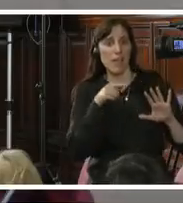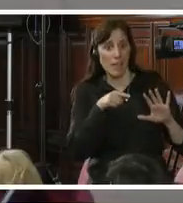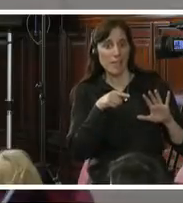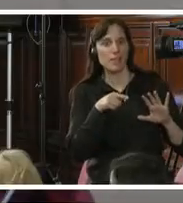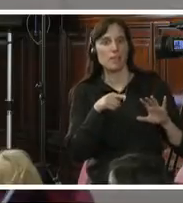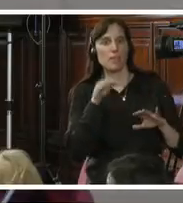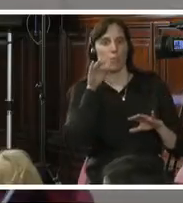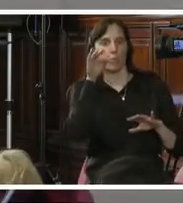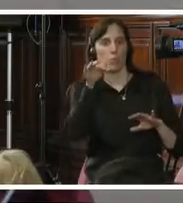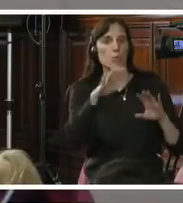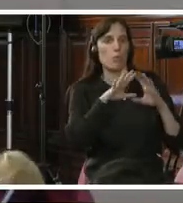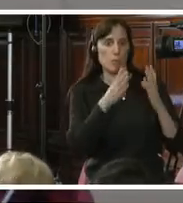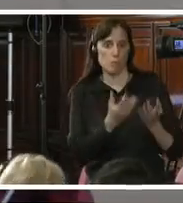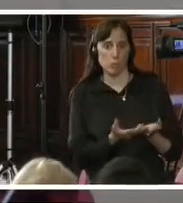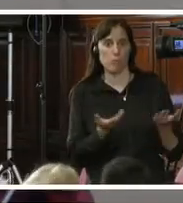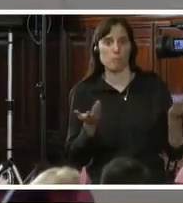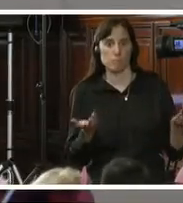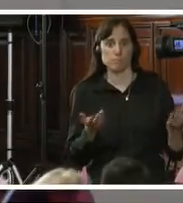mundo. Bien,